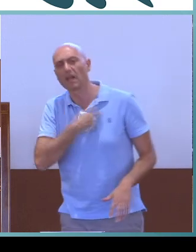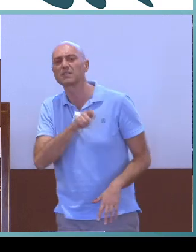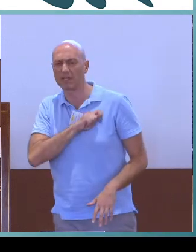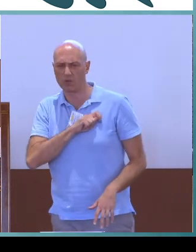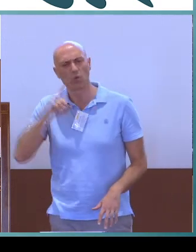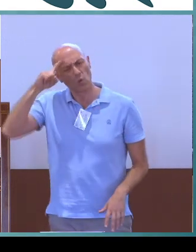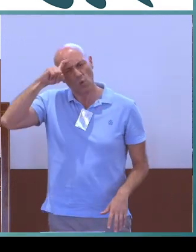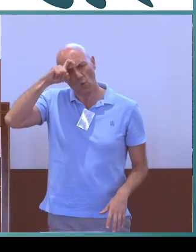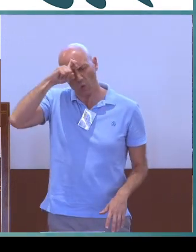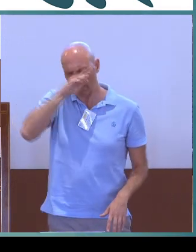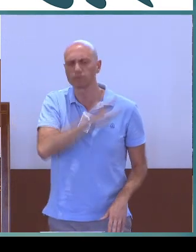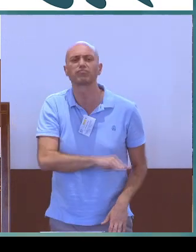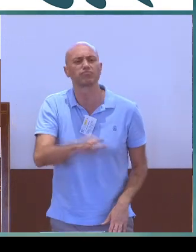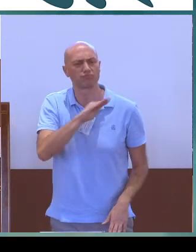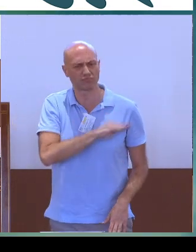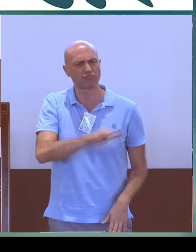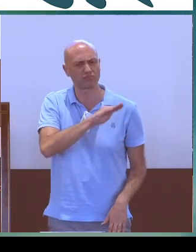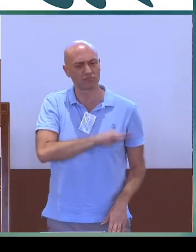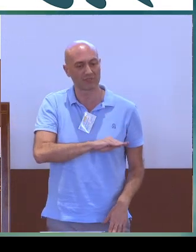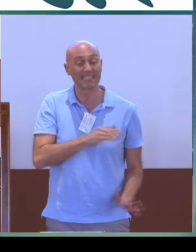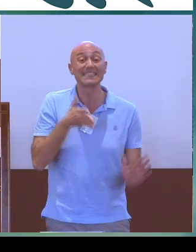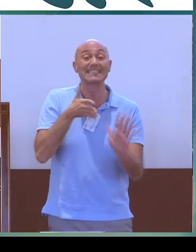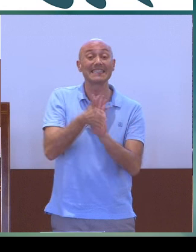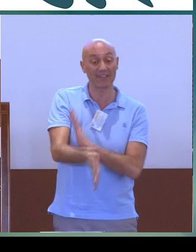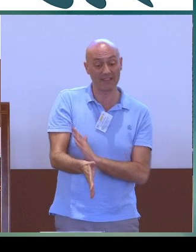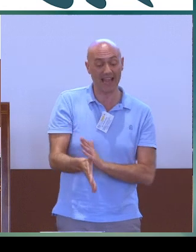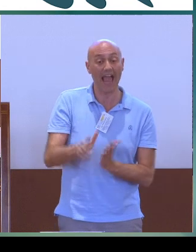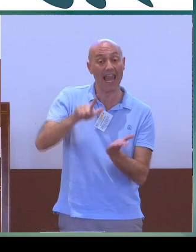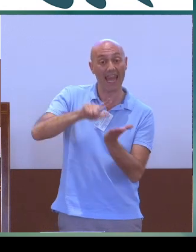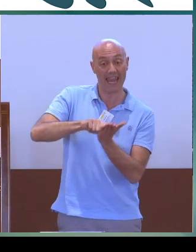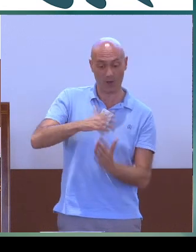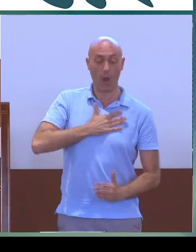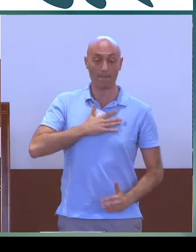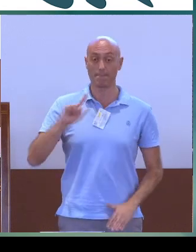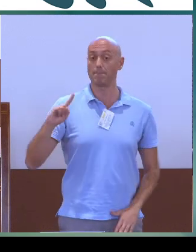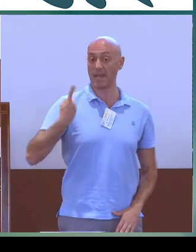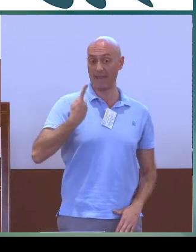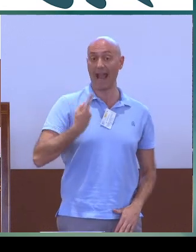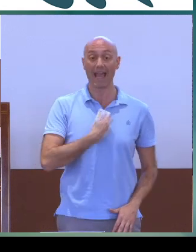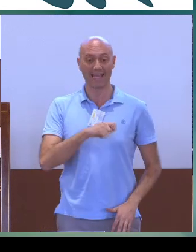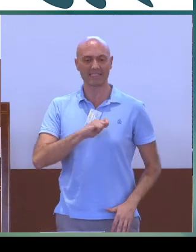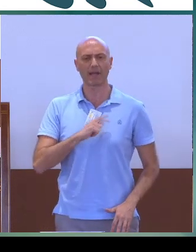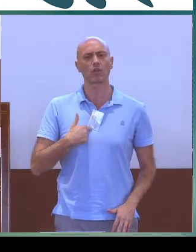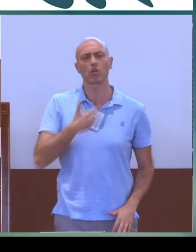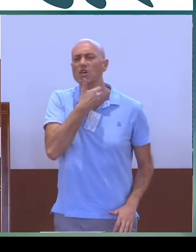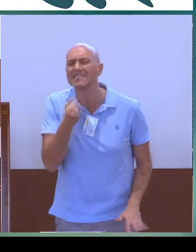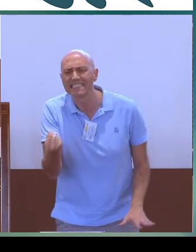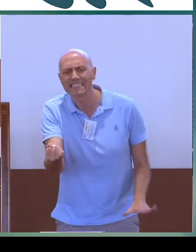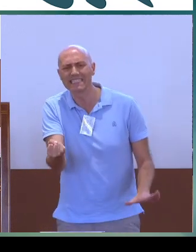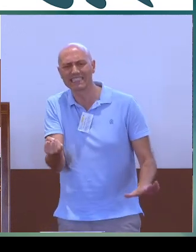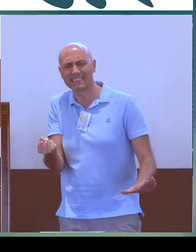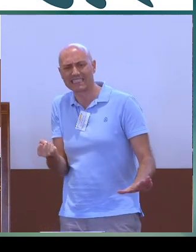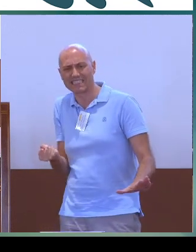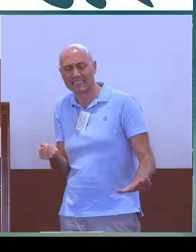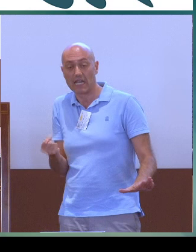que sí que hay una inhibición de una de las lenguas y que hay una competición. O sea, las dos